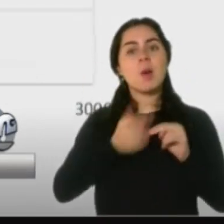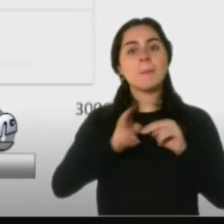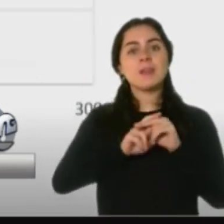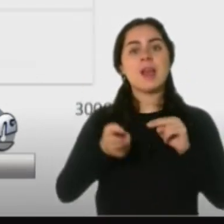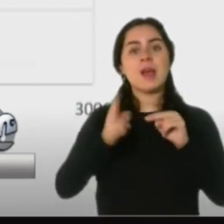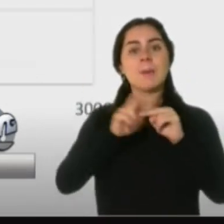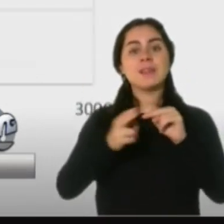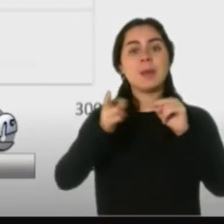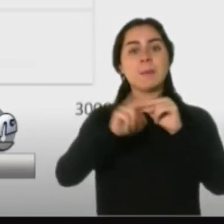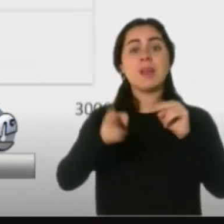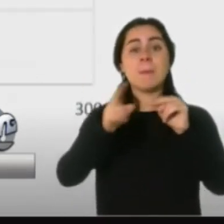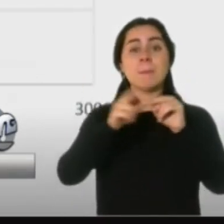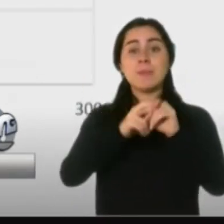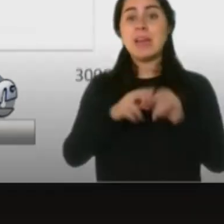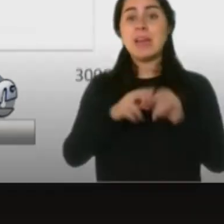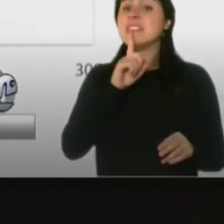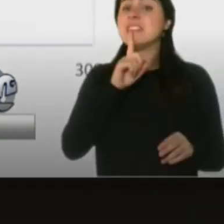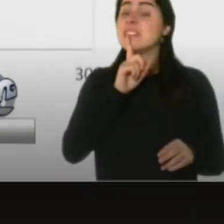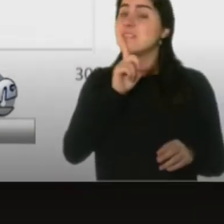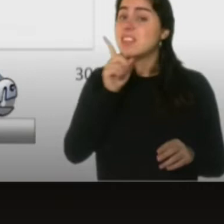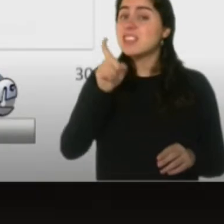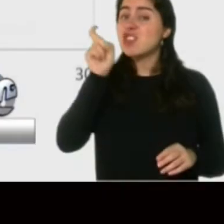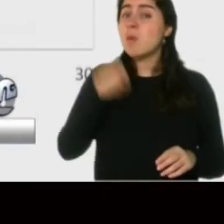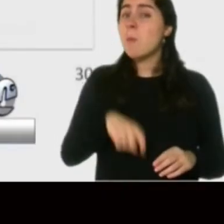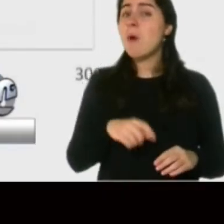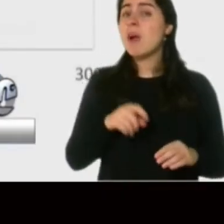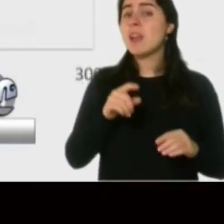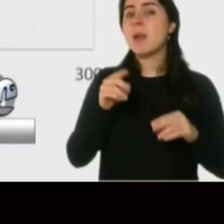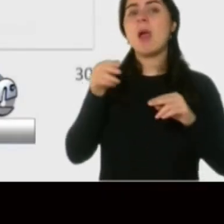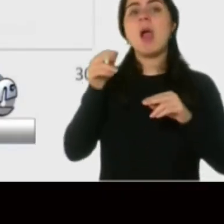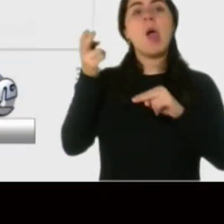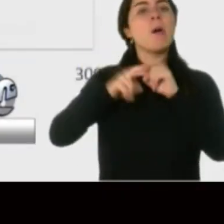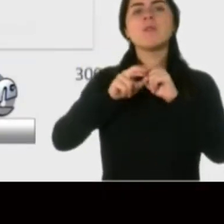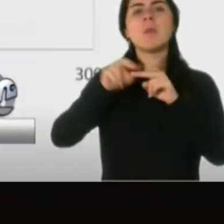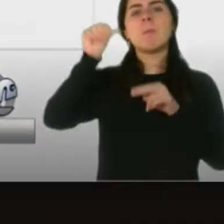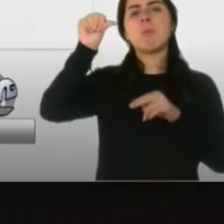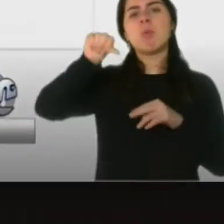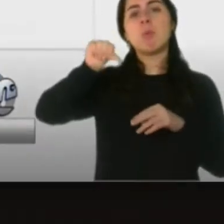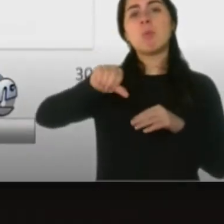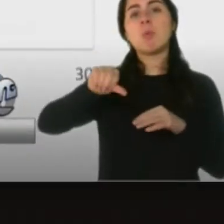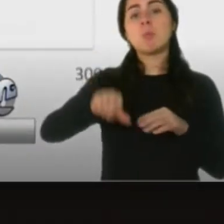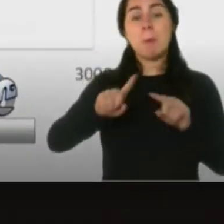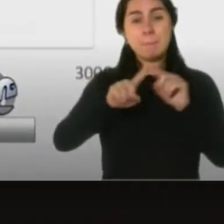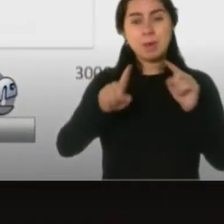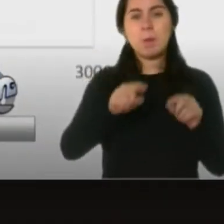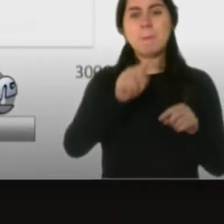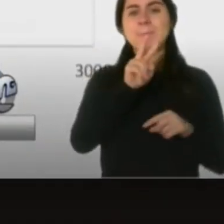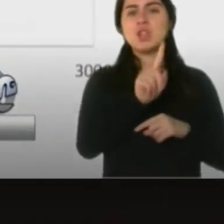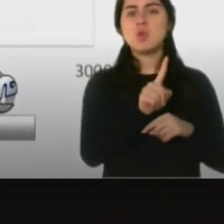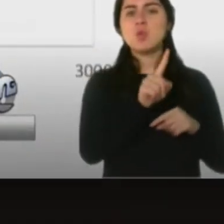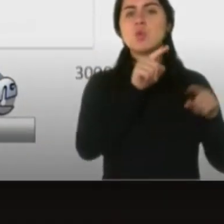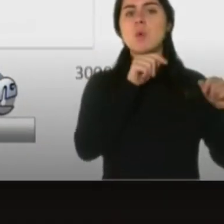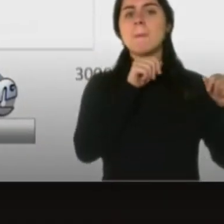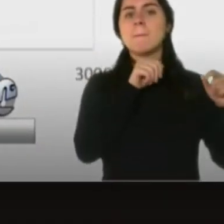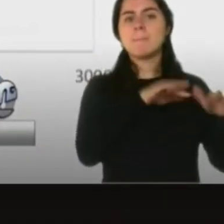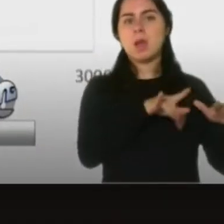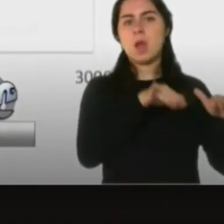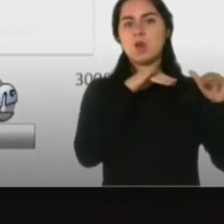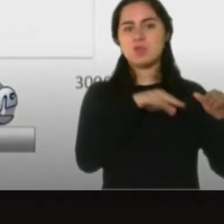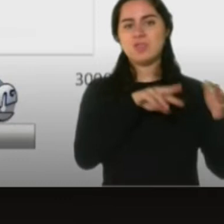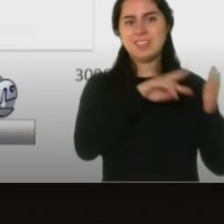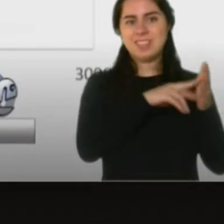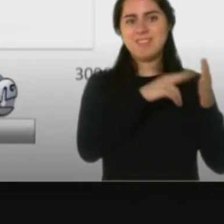bajando, ¿eh? Entonces vemos al principio un piquito que pone el 29 de marzo, que significa que ese día la relación de casos diarios